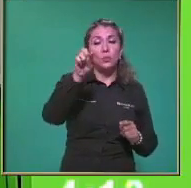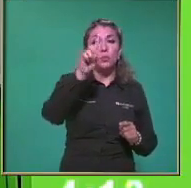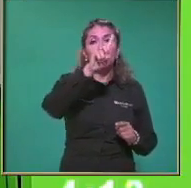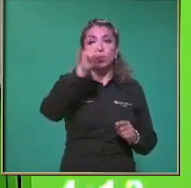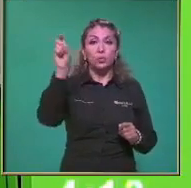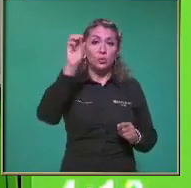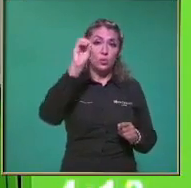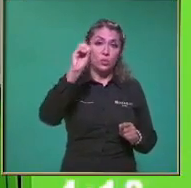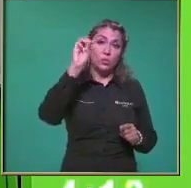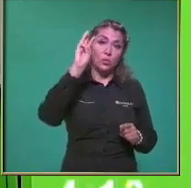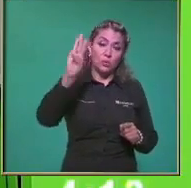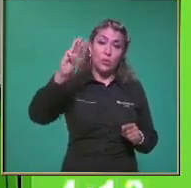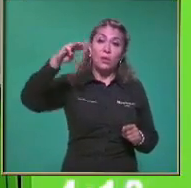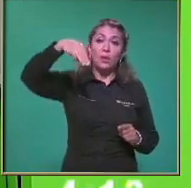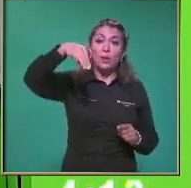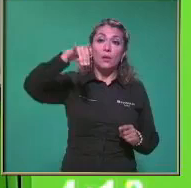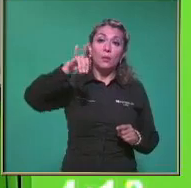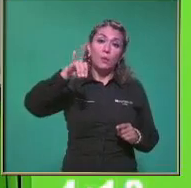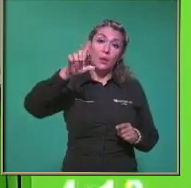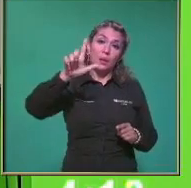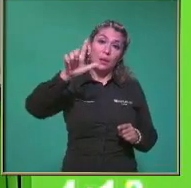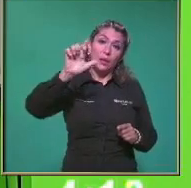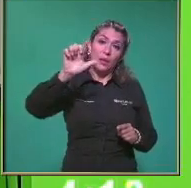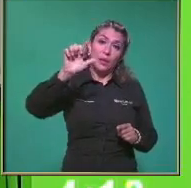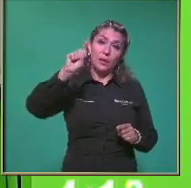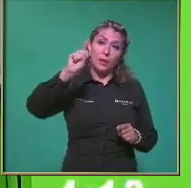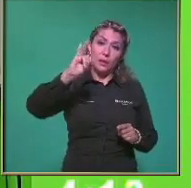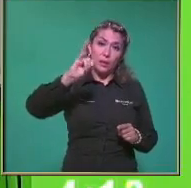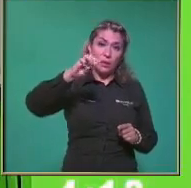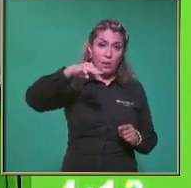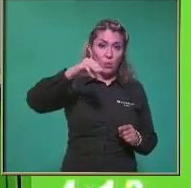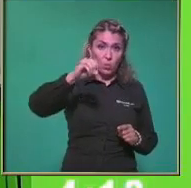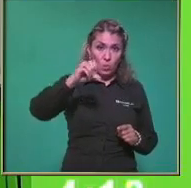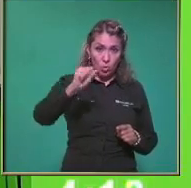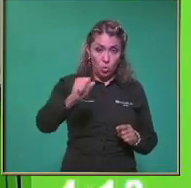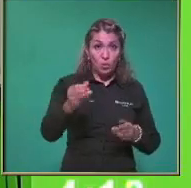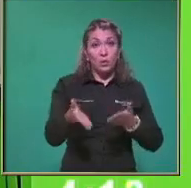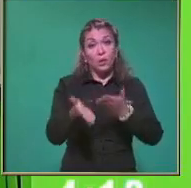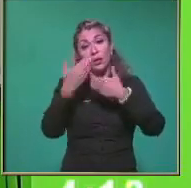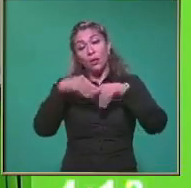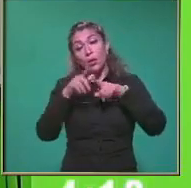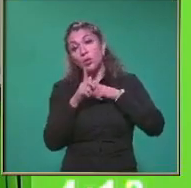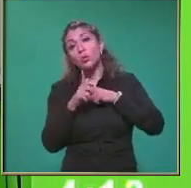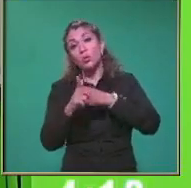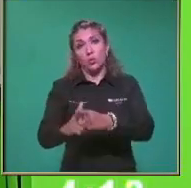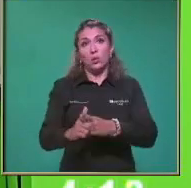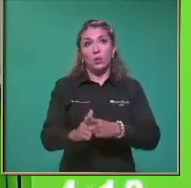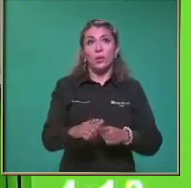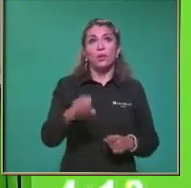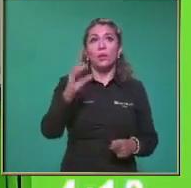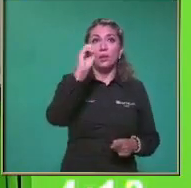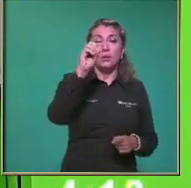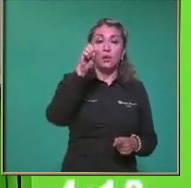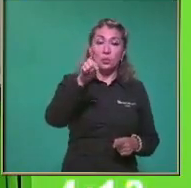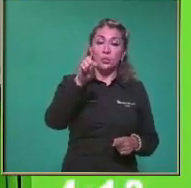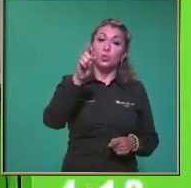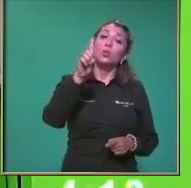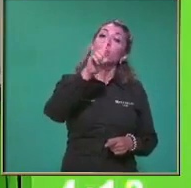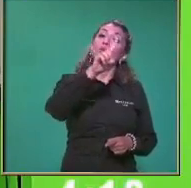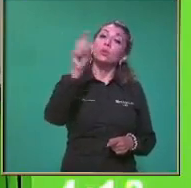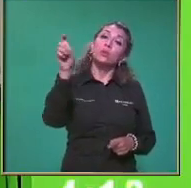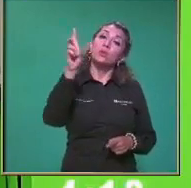0.103 milésimos. Luego seguiría el 0.130 milésimos. Y de las otras 2 cantidades me